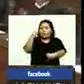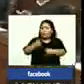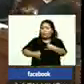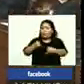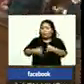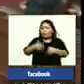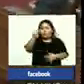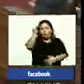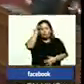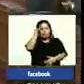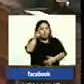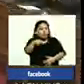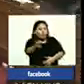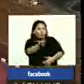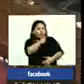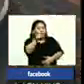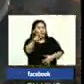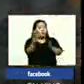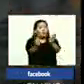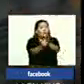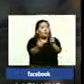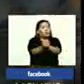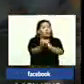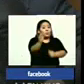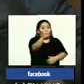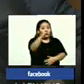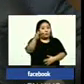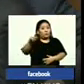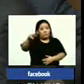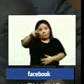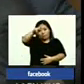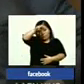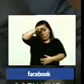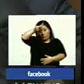conoce con respecto a la crisis de Perú.